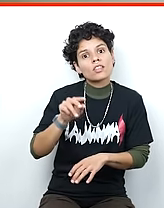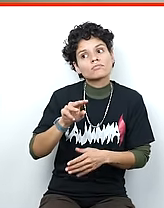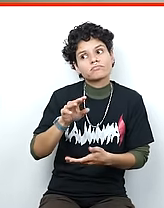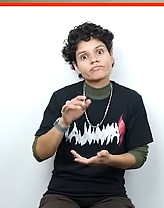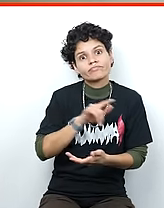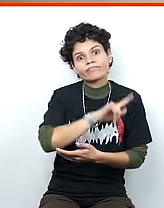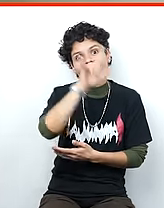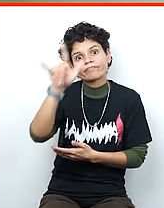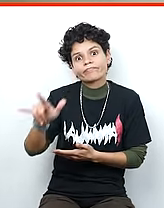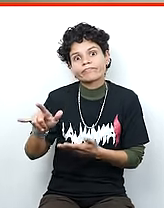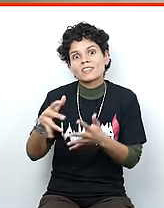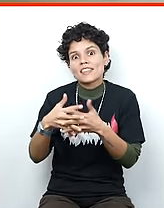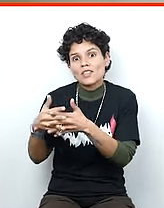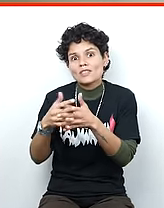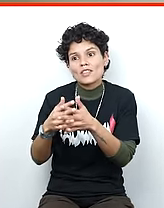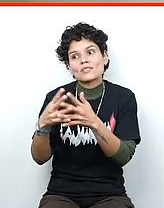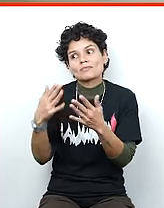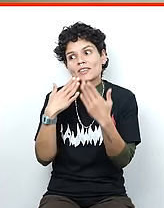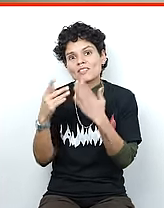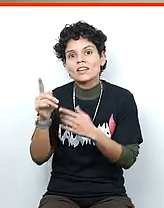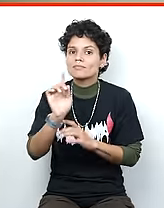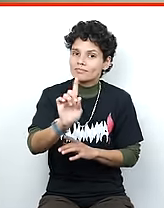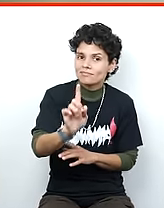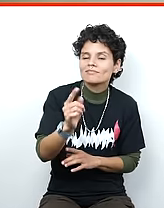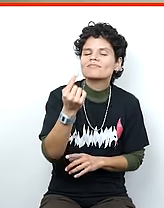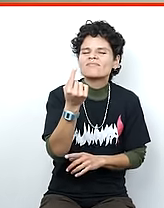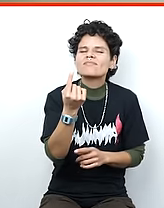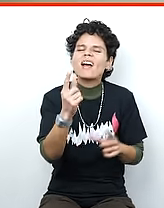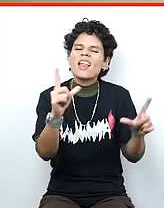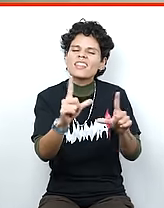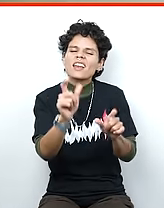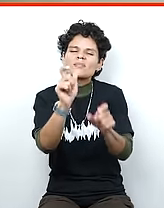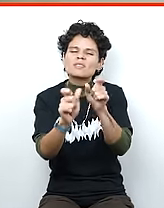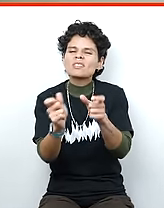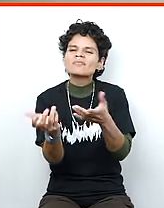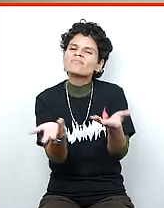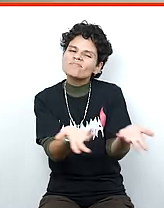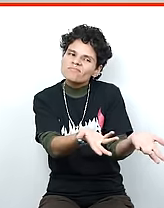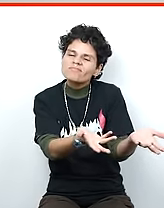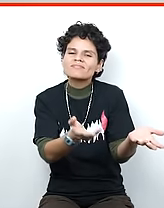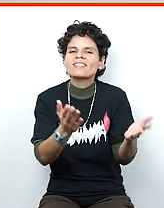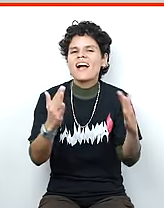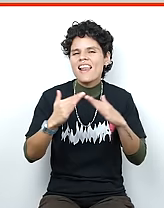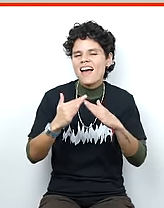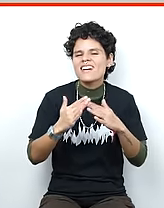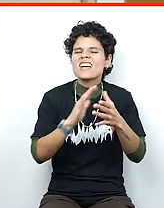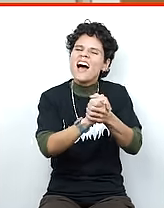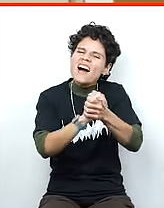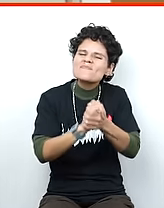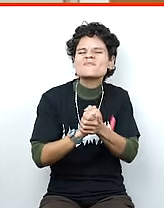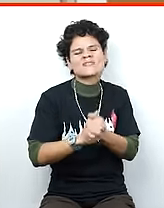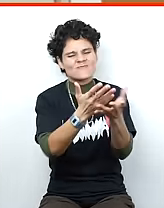pero ustedes saben, hay personas para invitar a la tele y hay amigos para invitar a la casa.